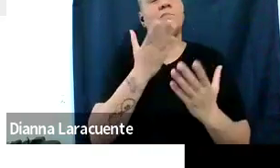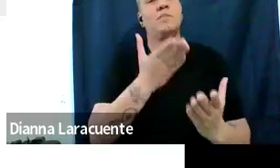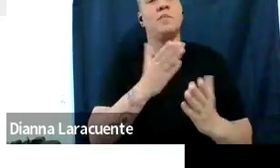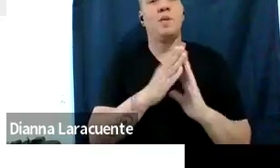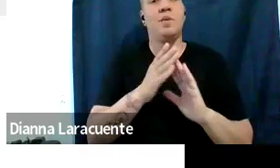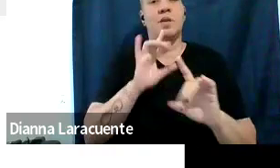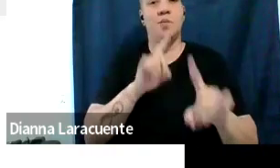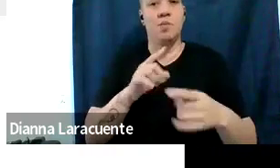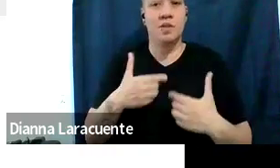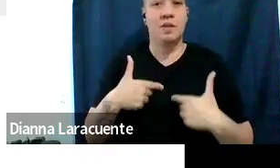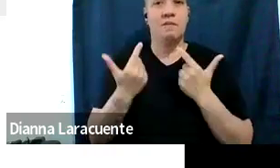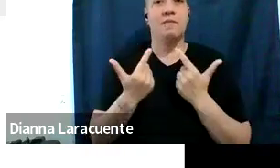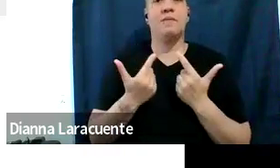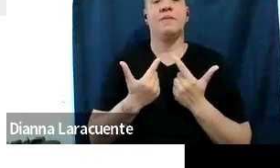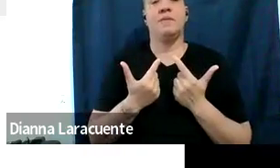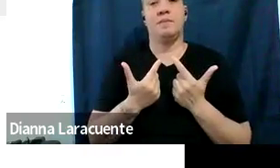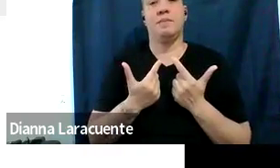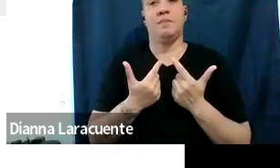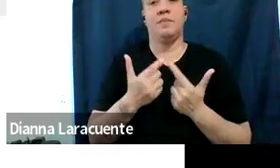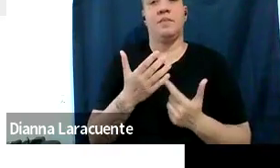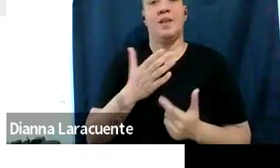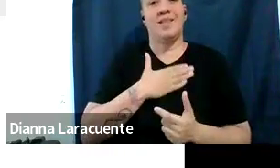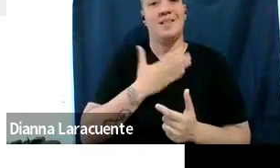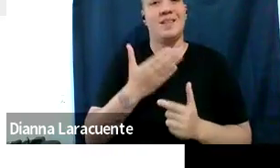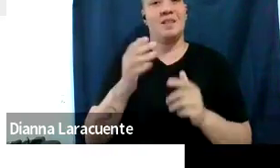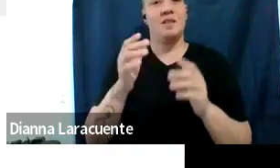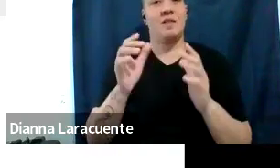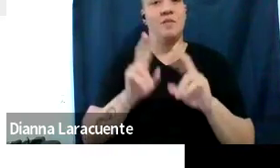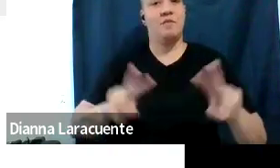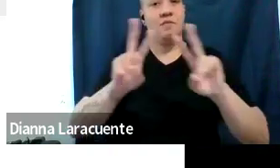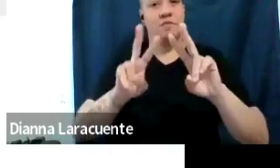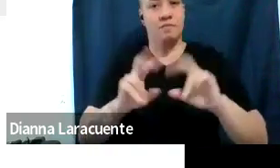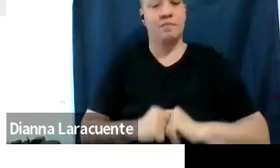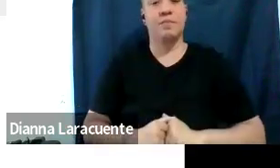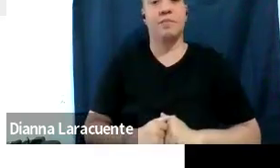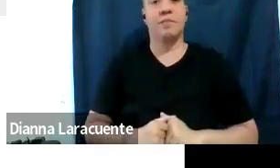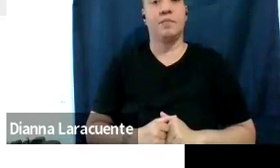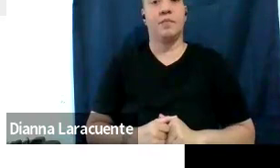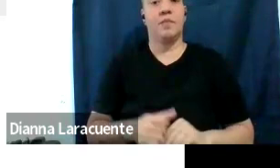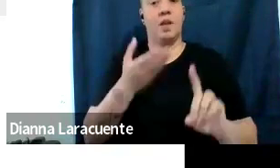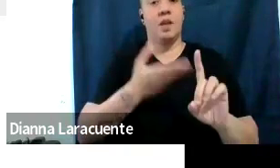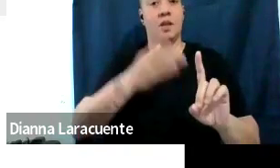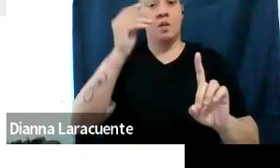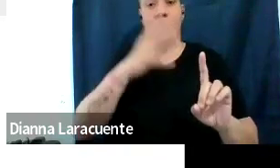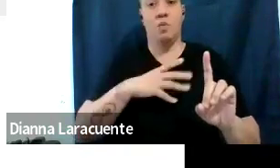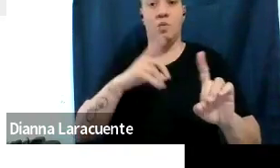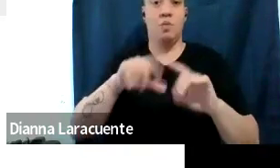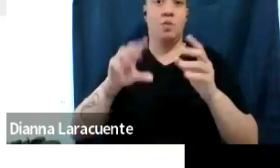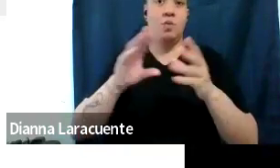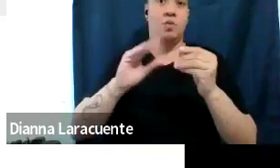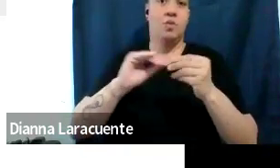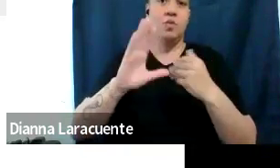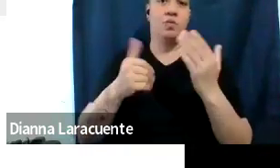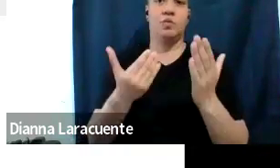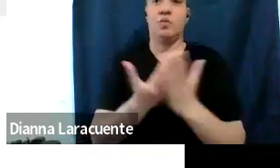a una vida de sacrificio y de valor. Este hombre, yo no le puedo contar todas las escenas